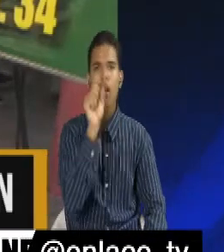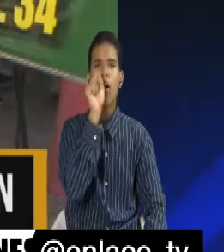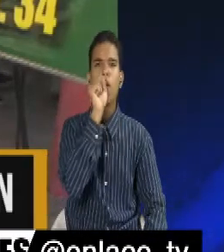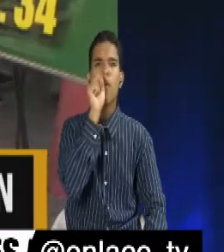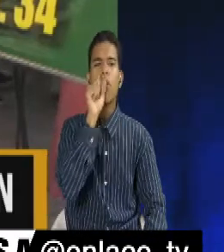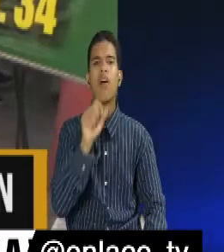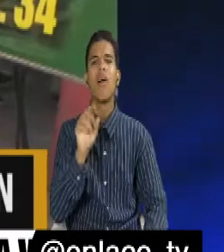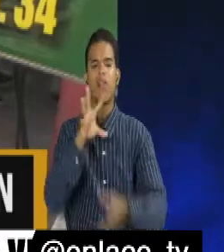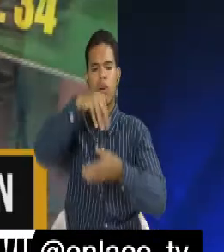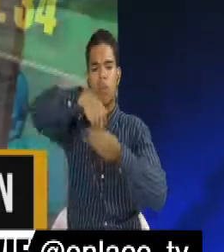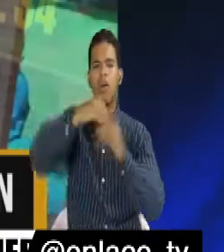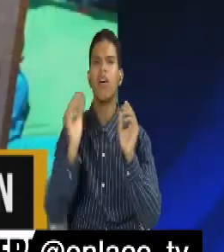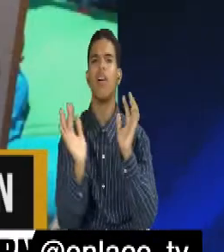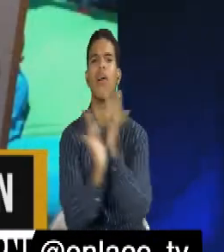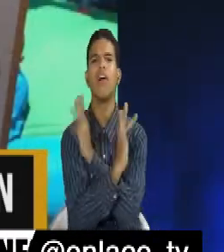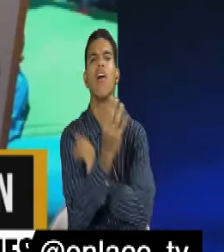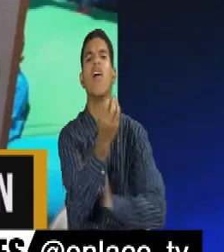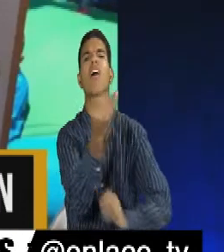65.000 habitantes,